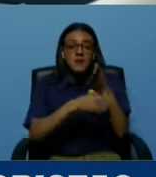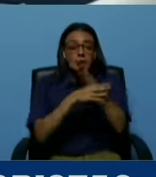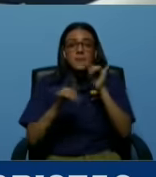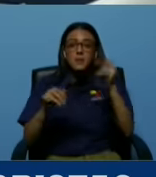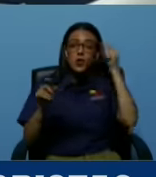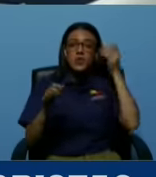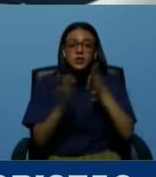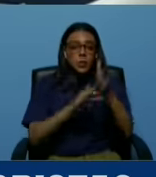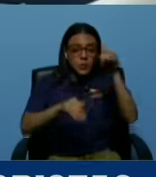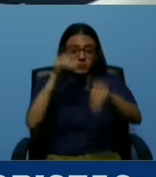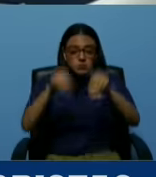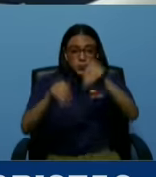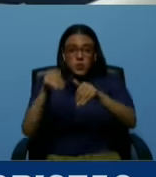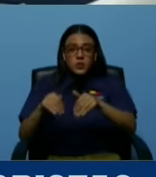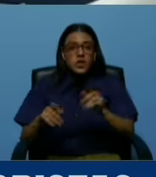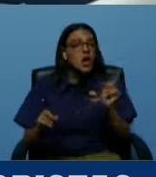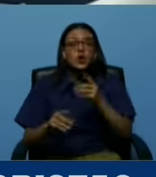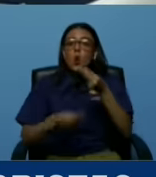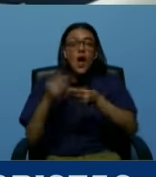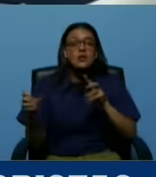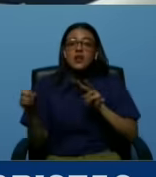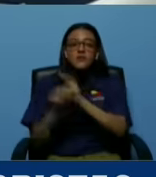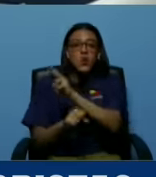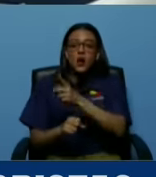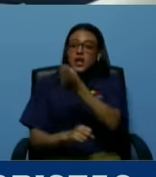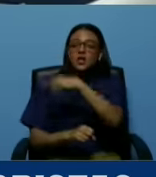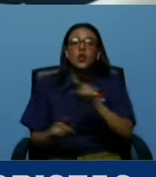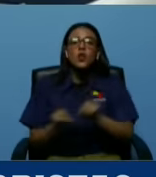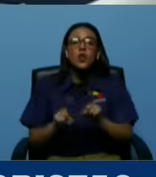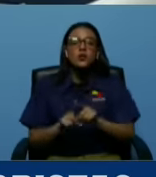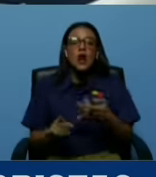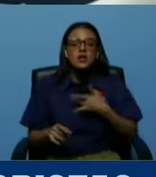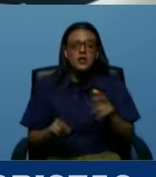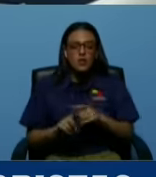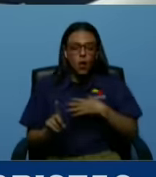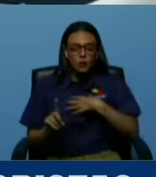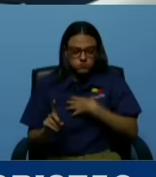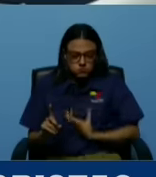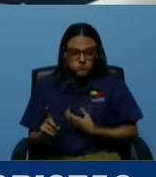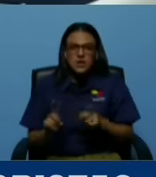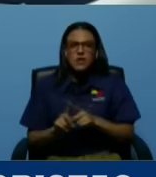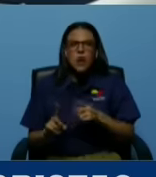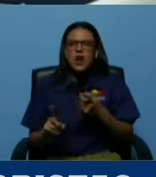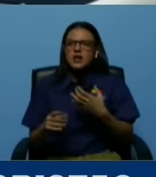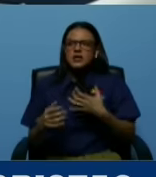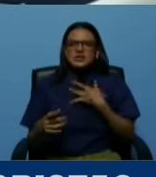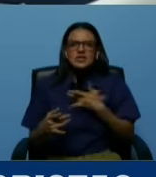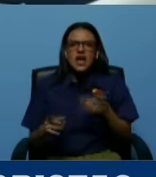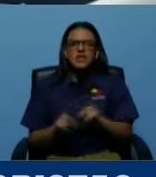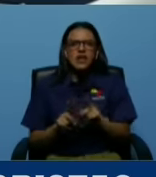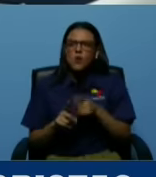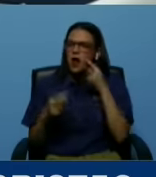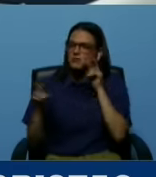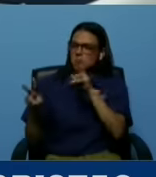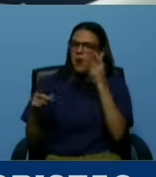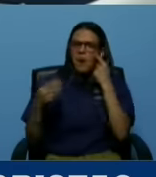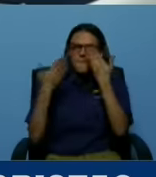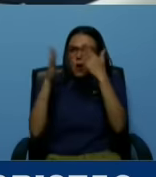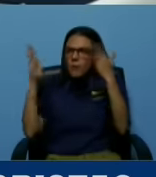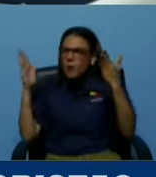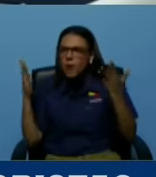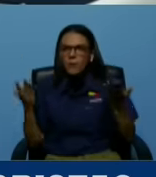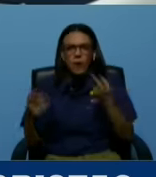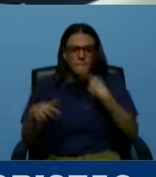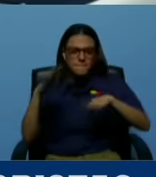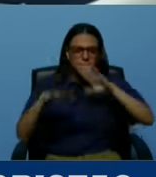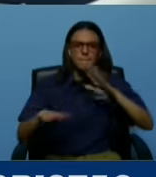que no tuvo que ver con hechos de violencia, está sumamente decepcionada de todo esto que han hecho. Siguen llamando